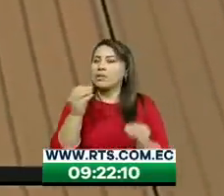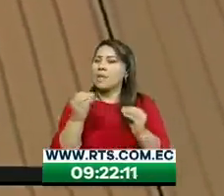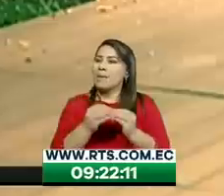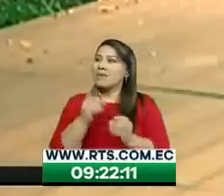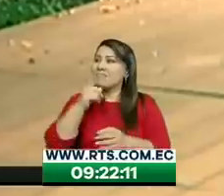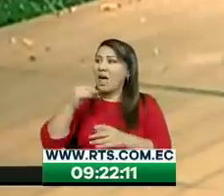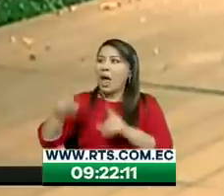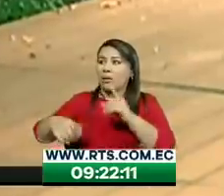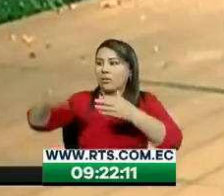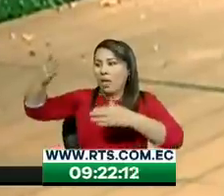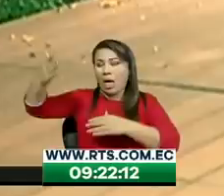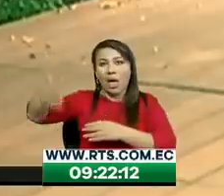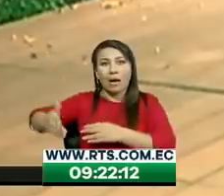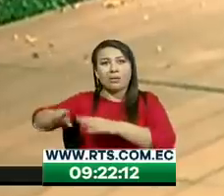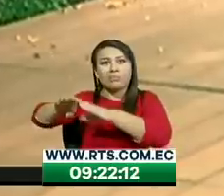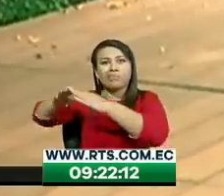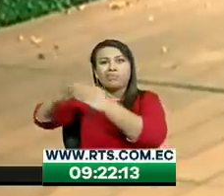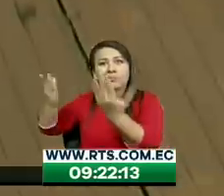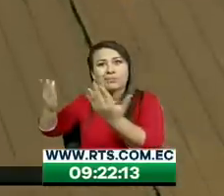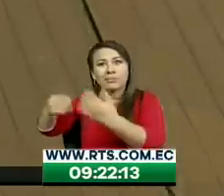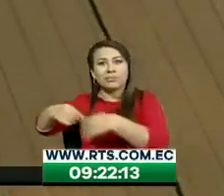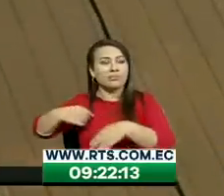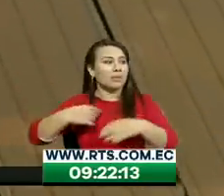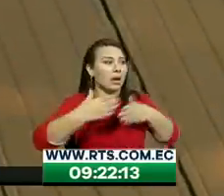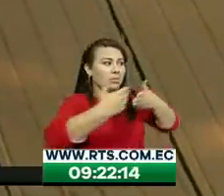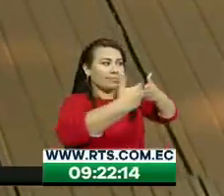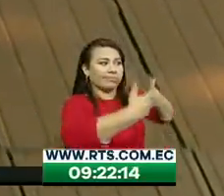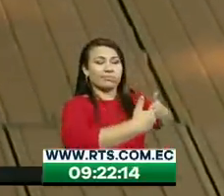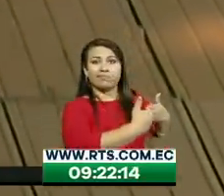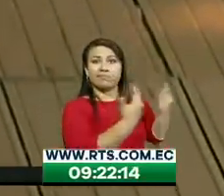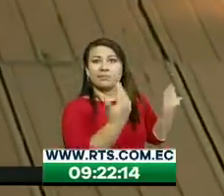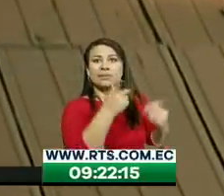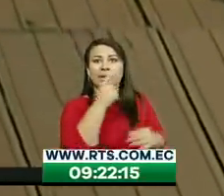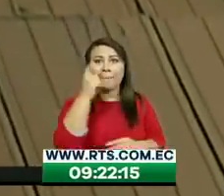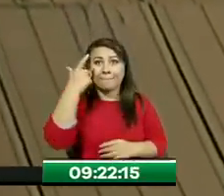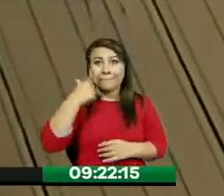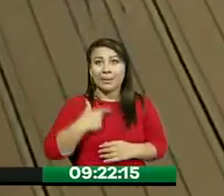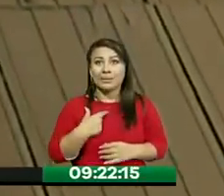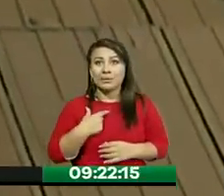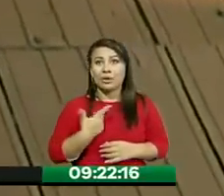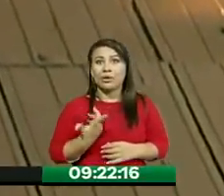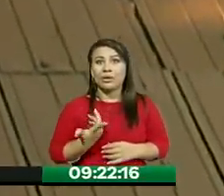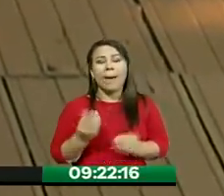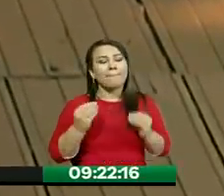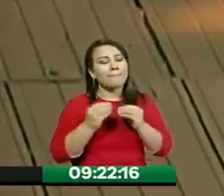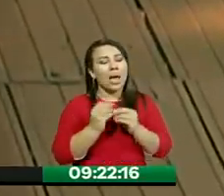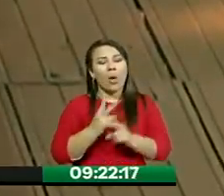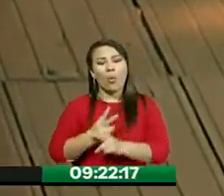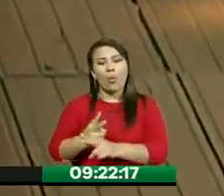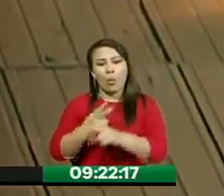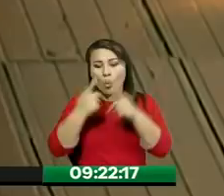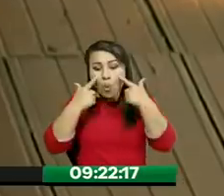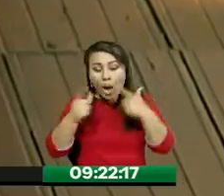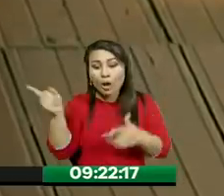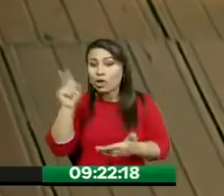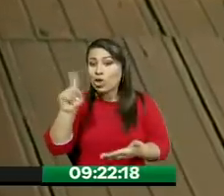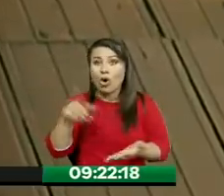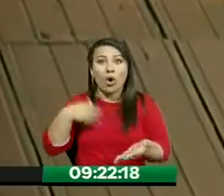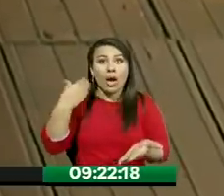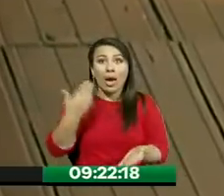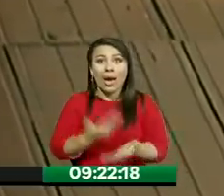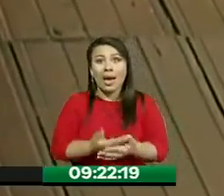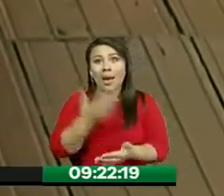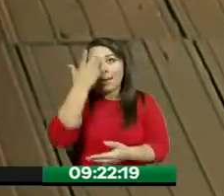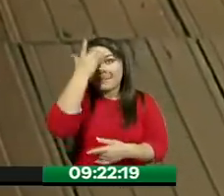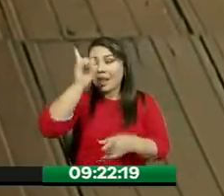más intrusiva en el camión, se logró identificar un doble fondo en las puertas posteriores del camión, encontrando varios